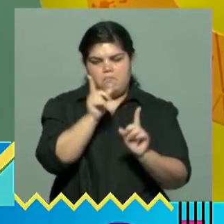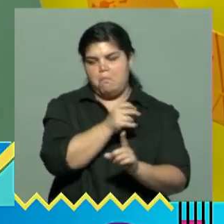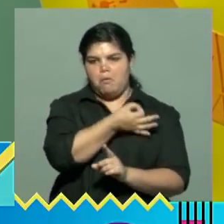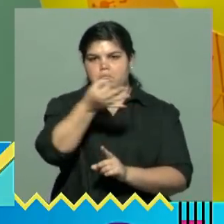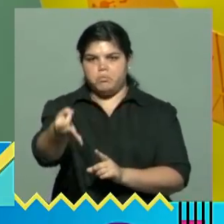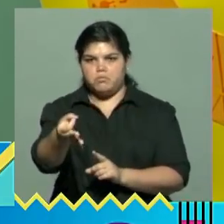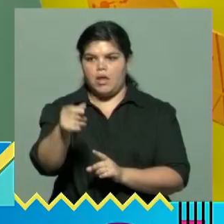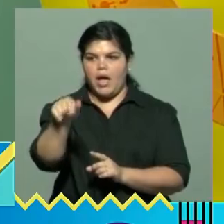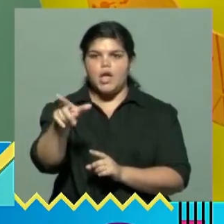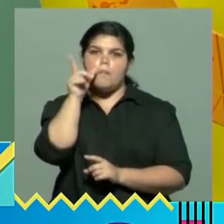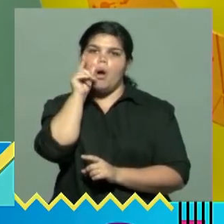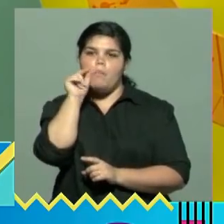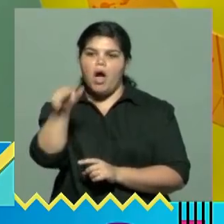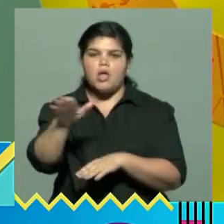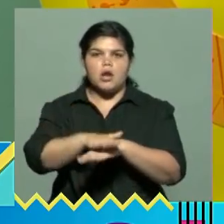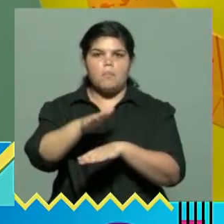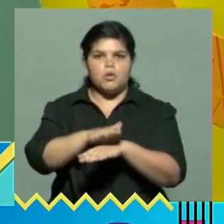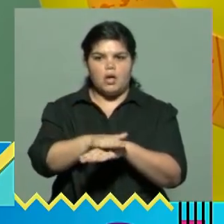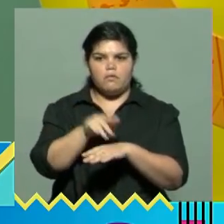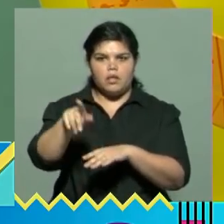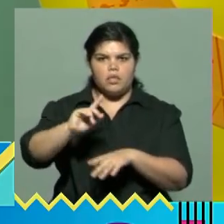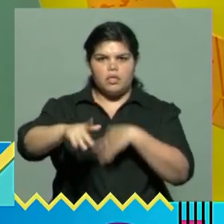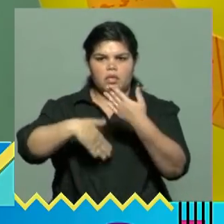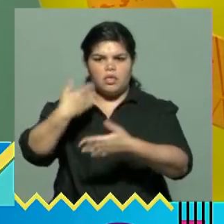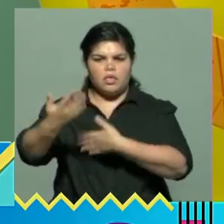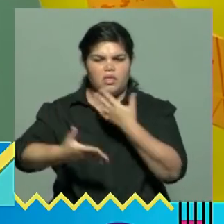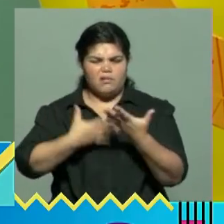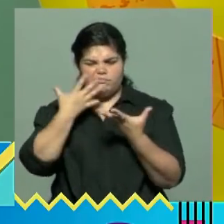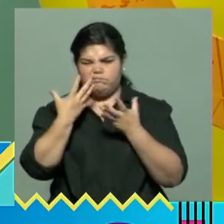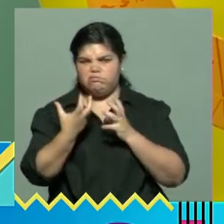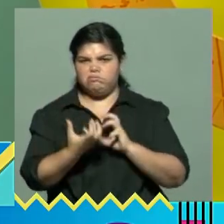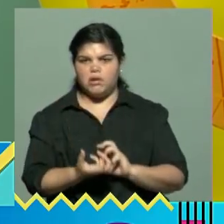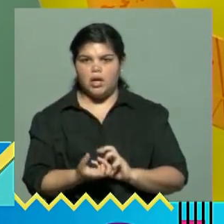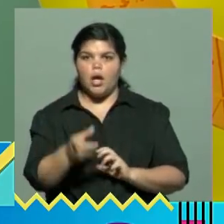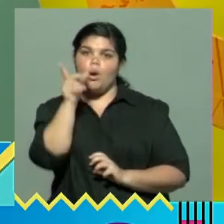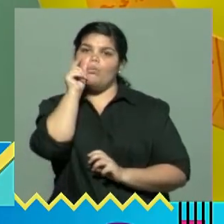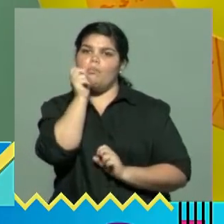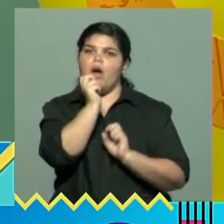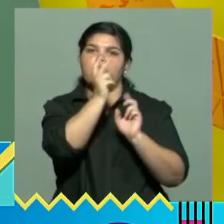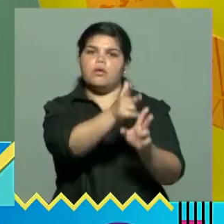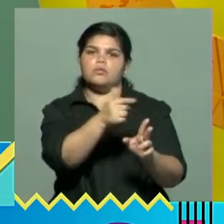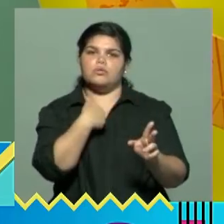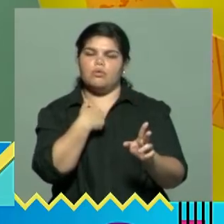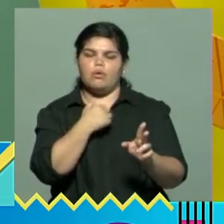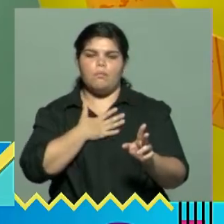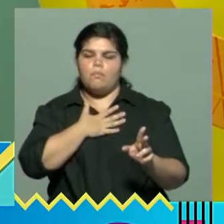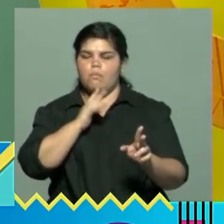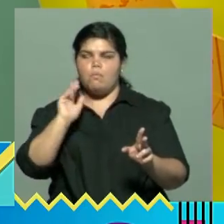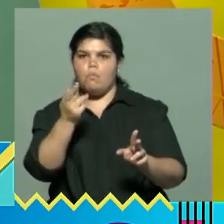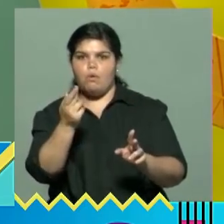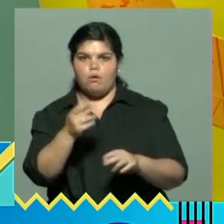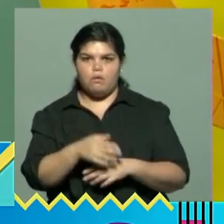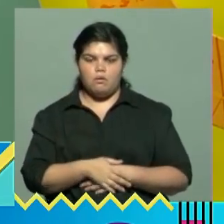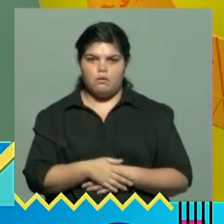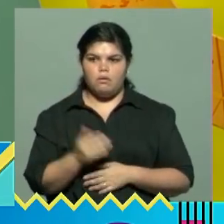donde los padres son los que se hacen cargo luego de esta situación crítica en la que ella estaba, en la que le dijo a su padre, me siento morir. Fue al hospital